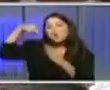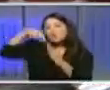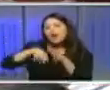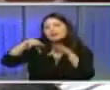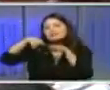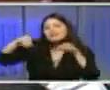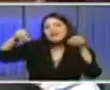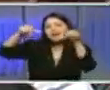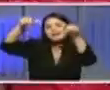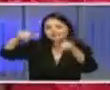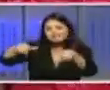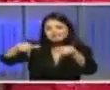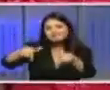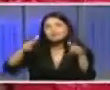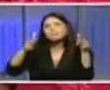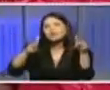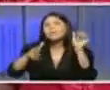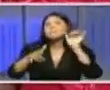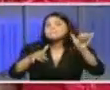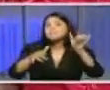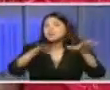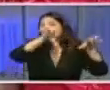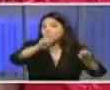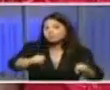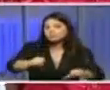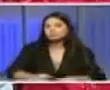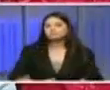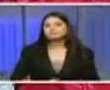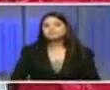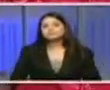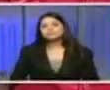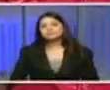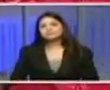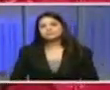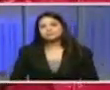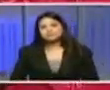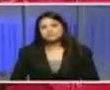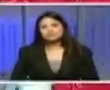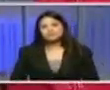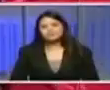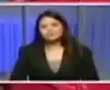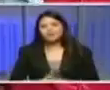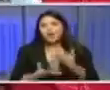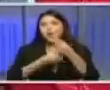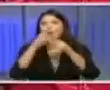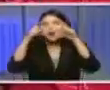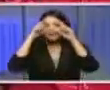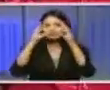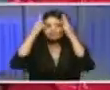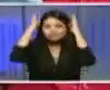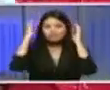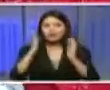bajo la tierra, asesinados por los propios invasores. Lo que ha hecho Ramos Alouk es